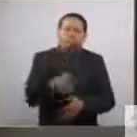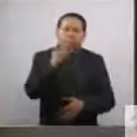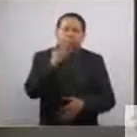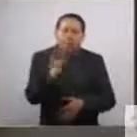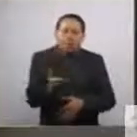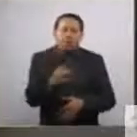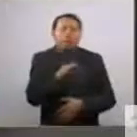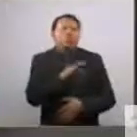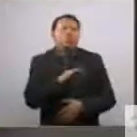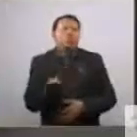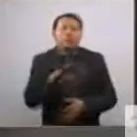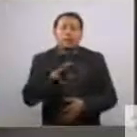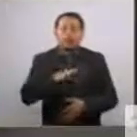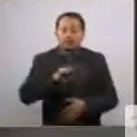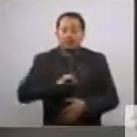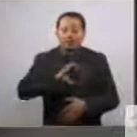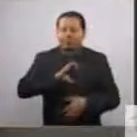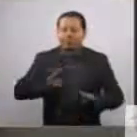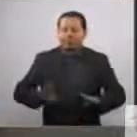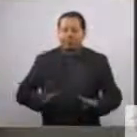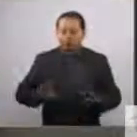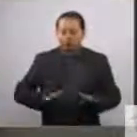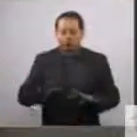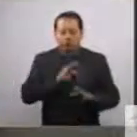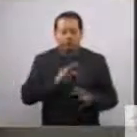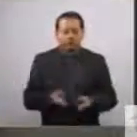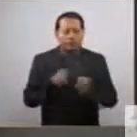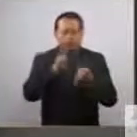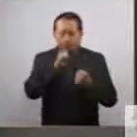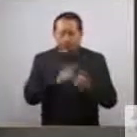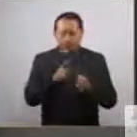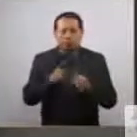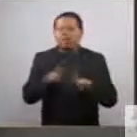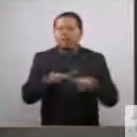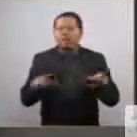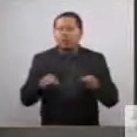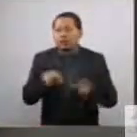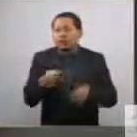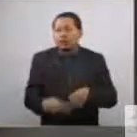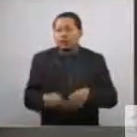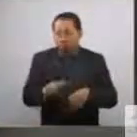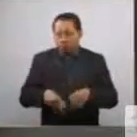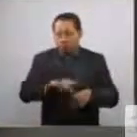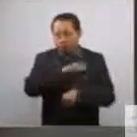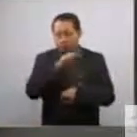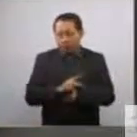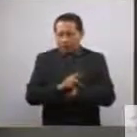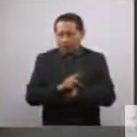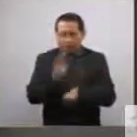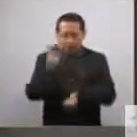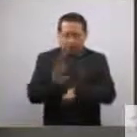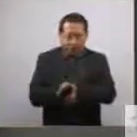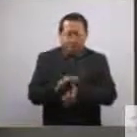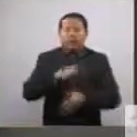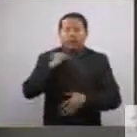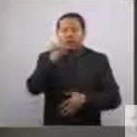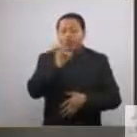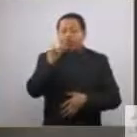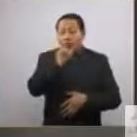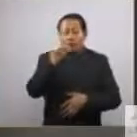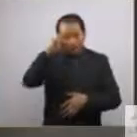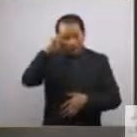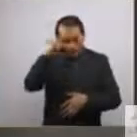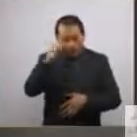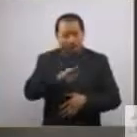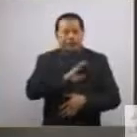para salvar nuestra identidad y el patrimonio cultural y lingüístico de nuestro país. Las lenguas indígenas y el